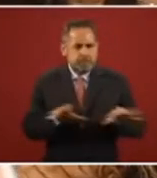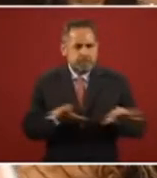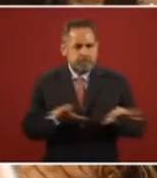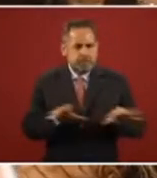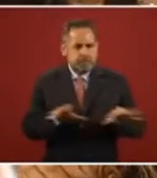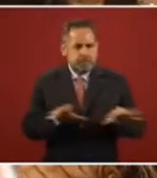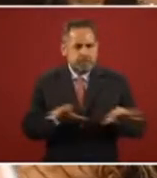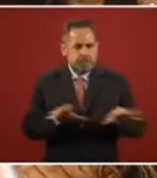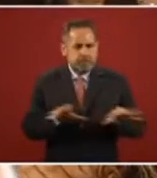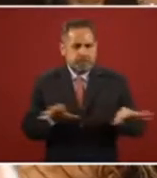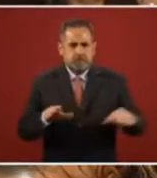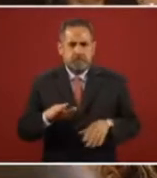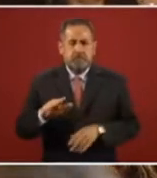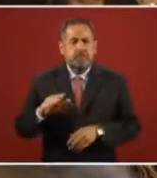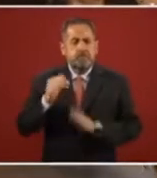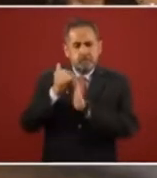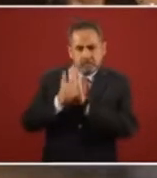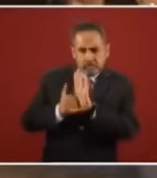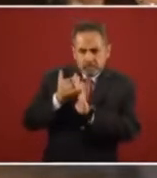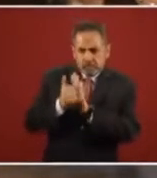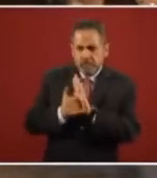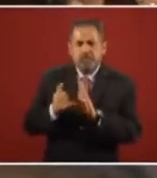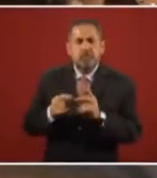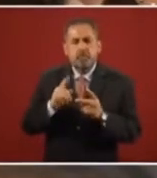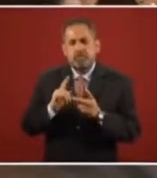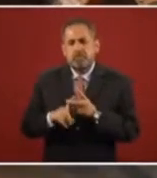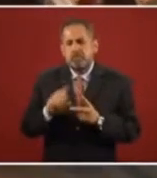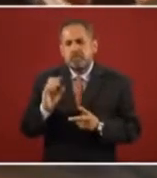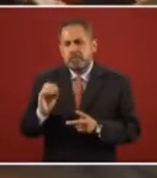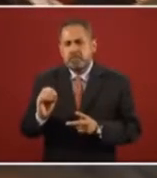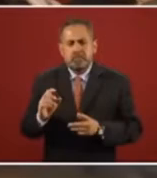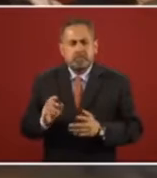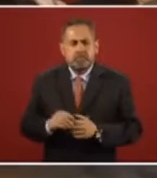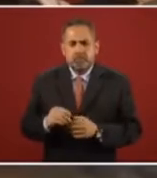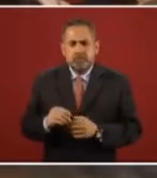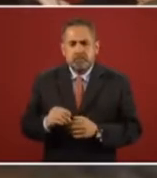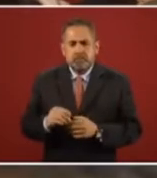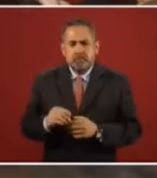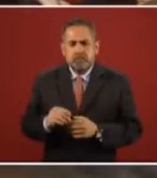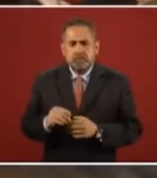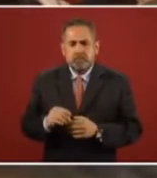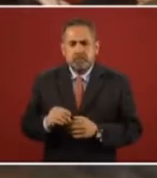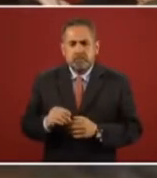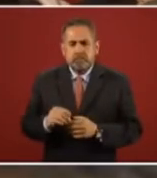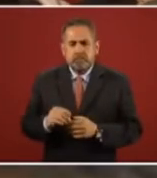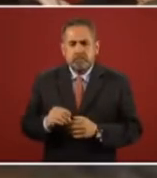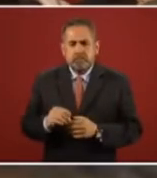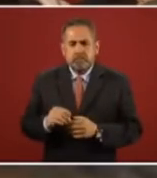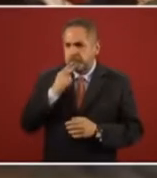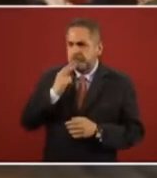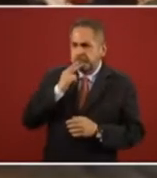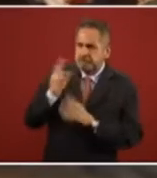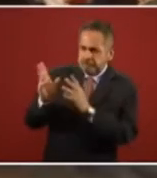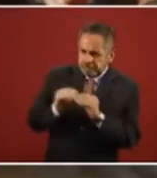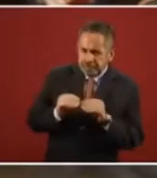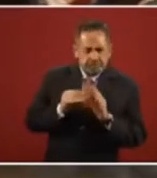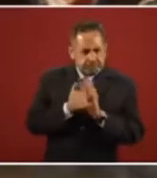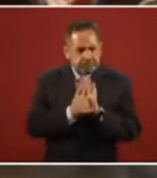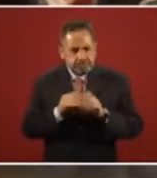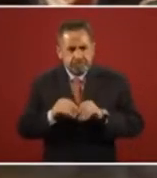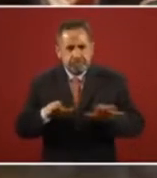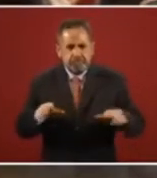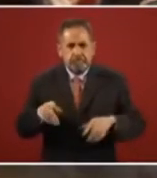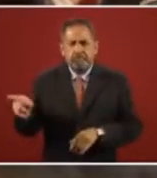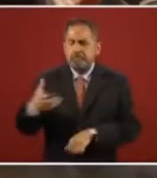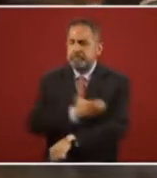descansarán youtube obviamente lo ocupamos a wiggins pero el